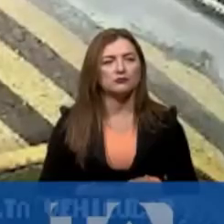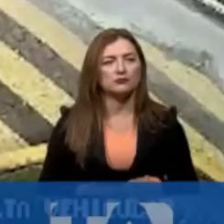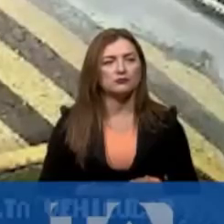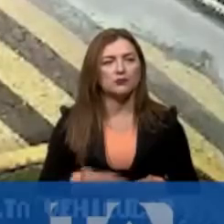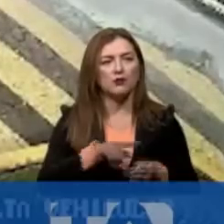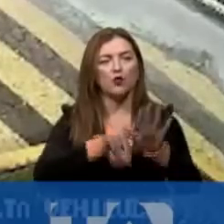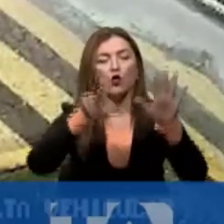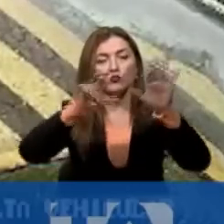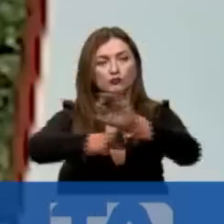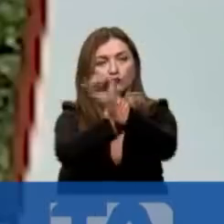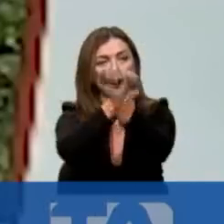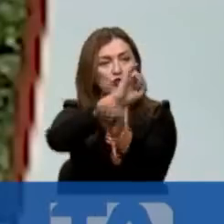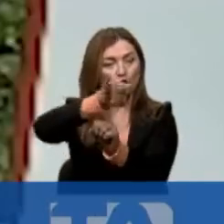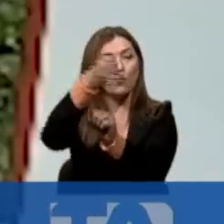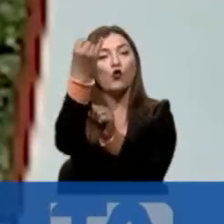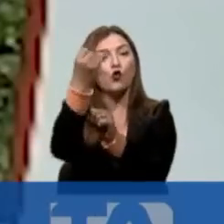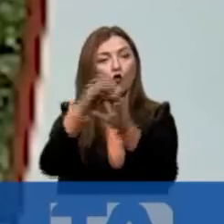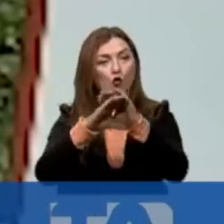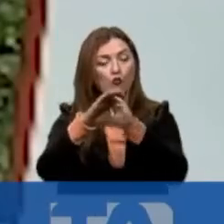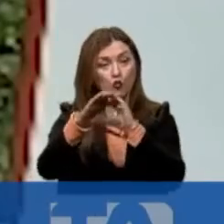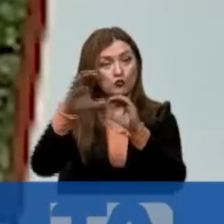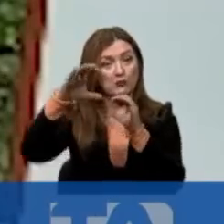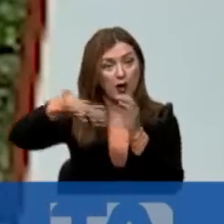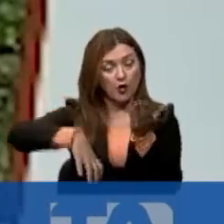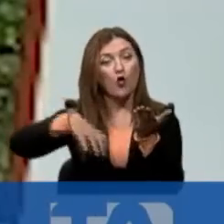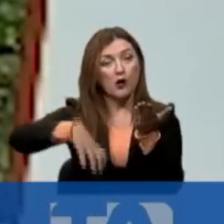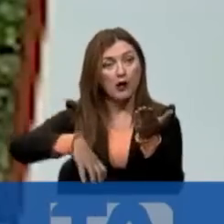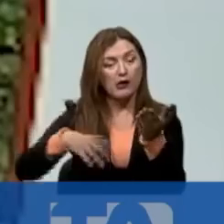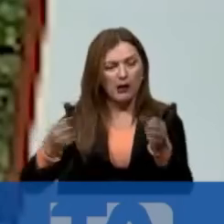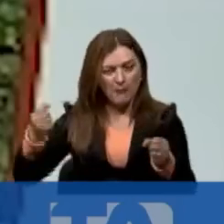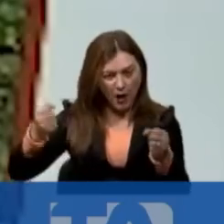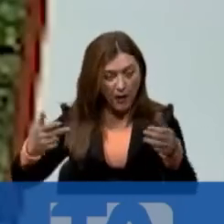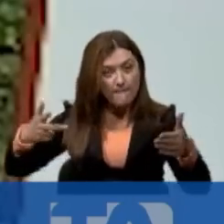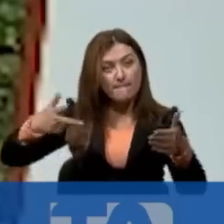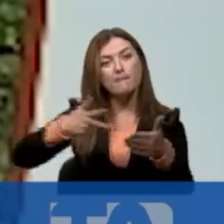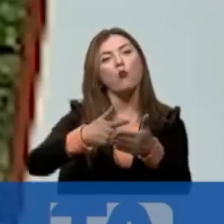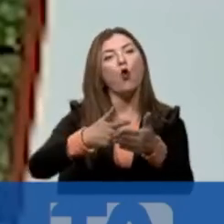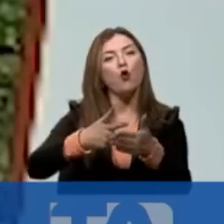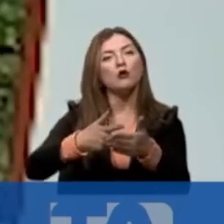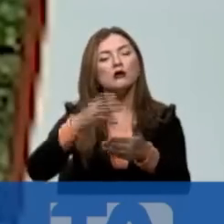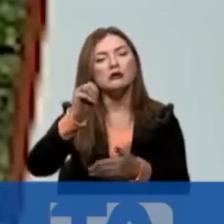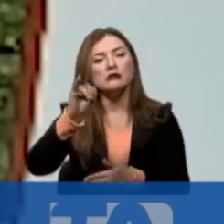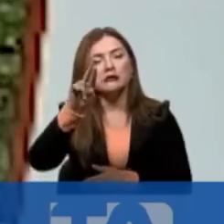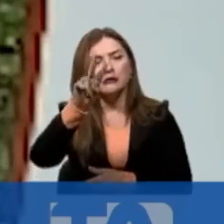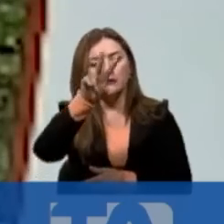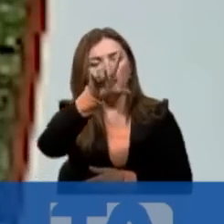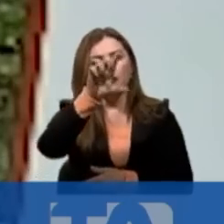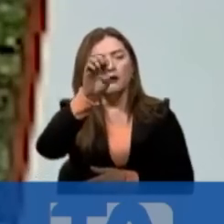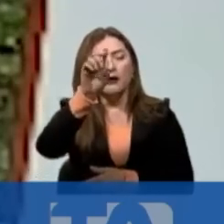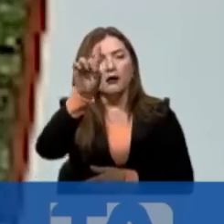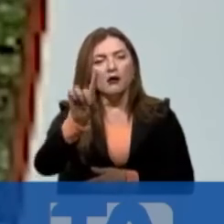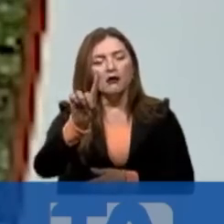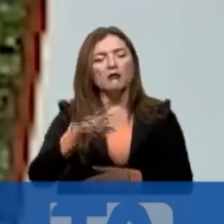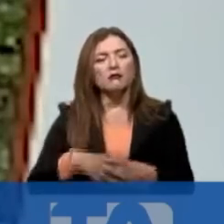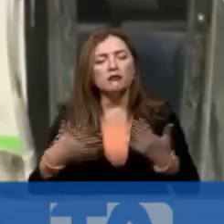Pasadas las 8 de la mañana de este jueves, un bus interparroquial se estrelló contra el predio de una urbanización en el sector de Miravalle 1, en el nororiente de